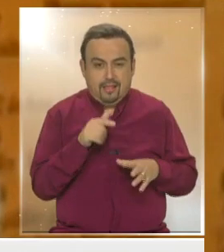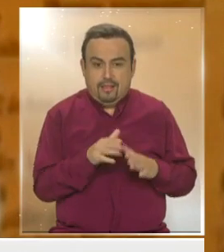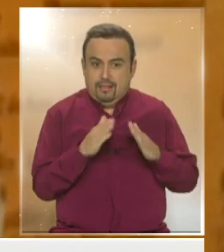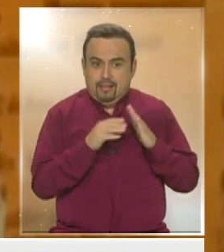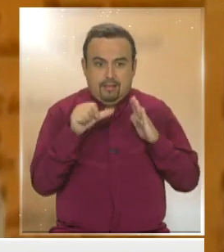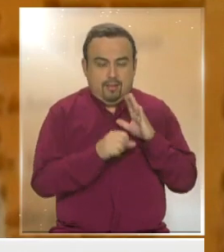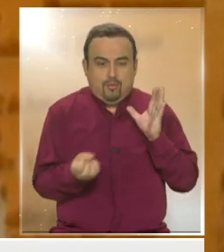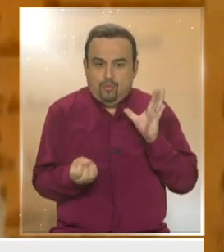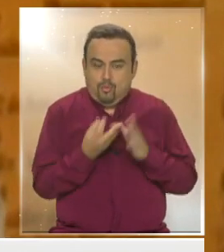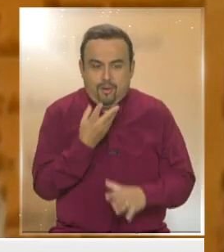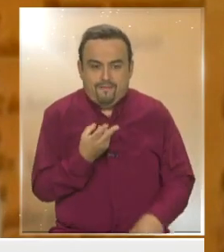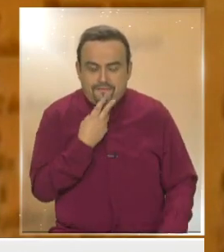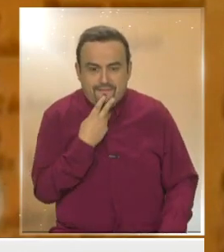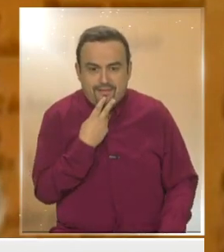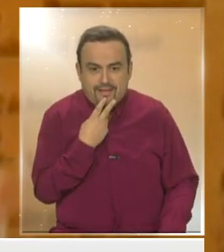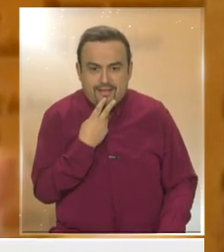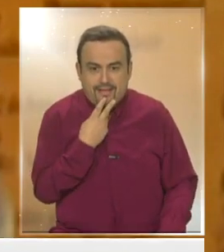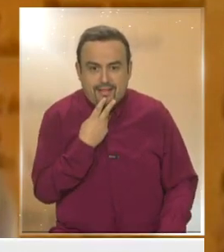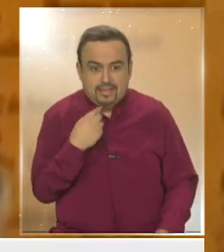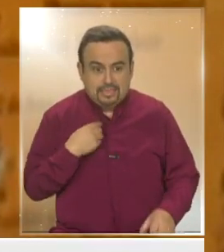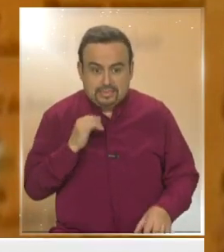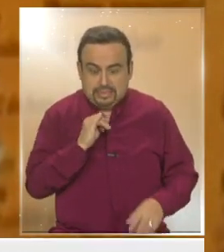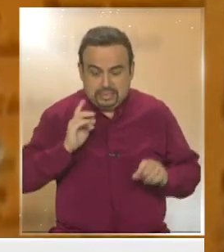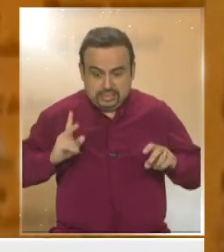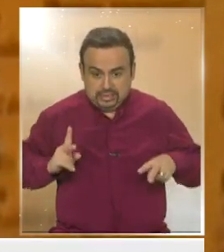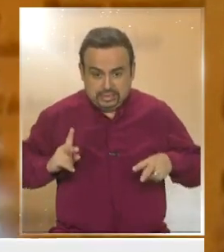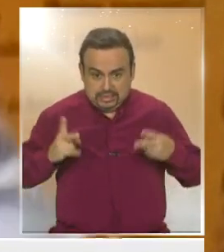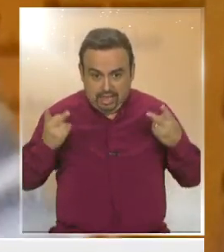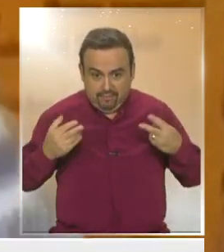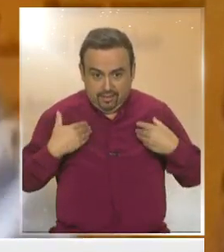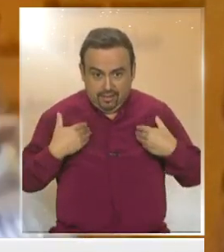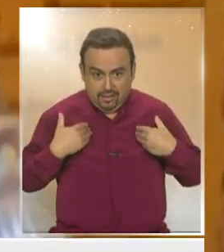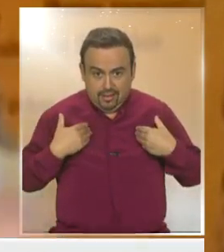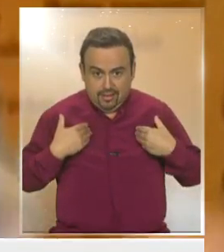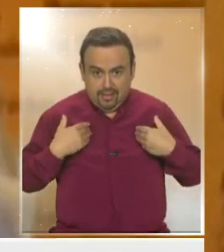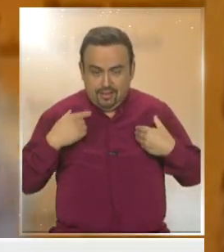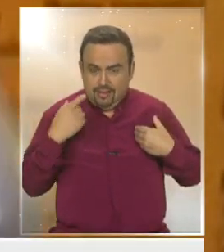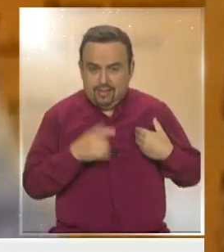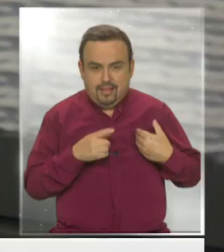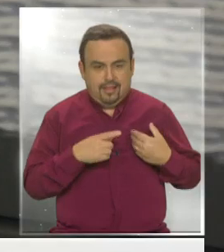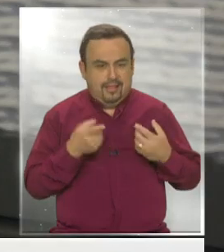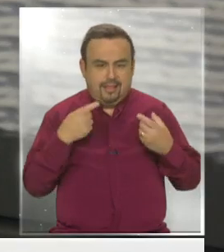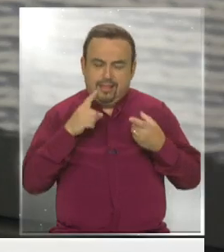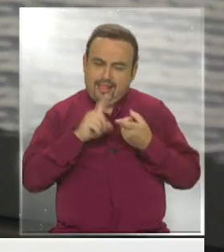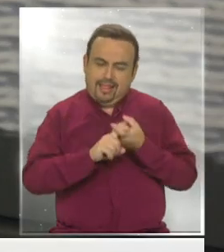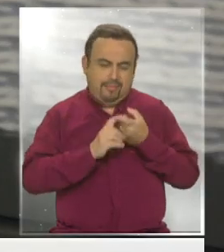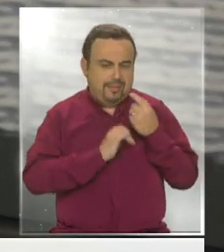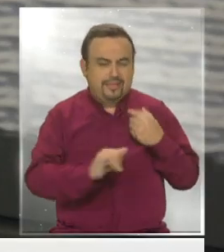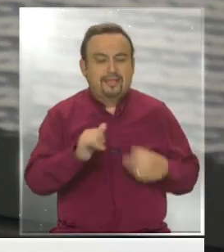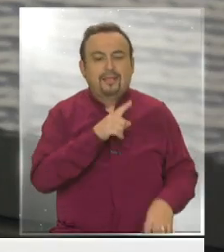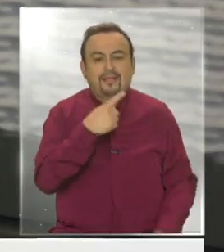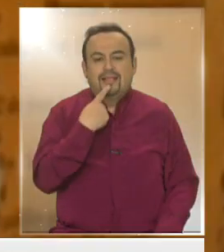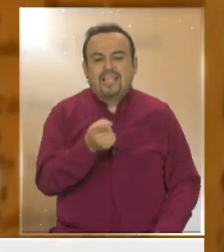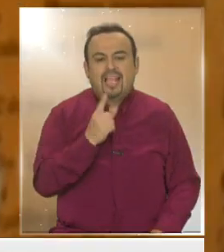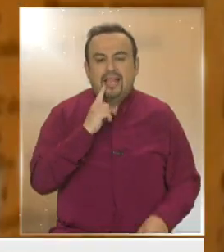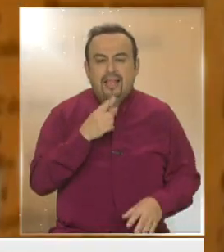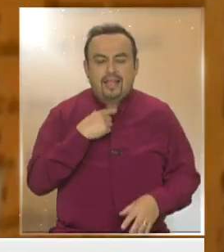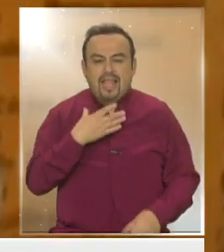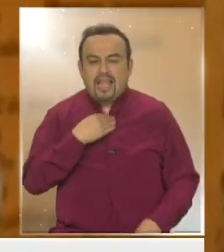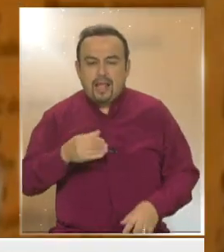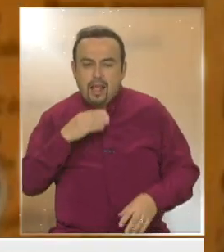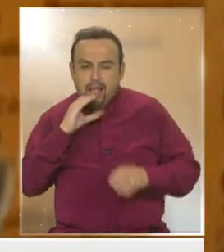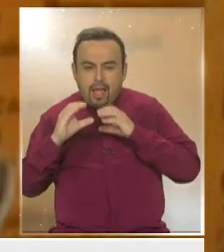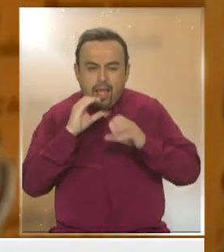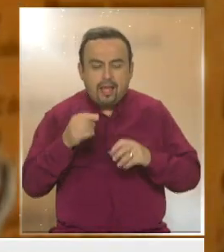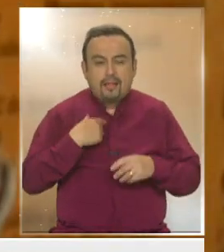sido de nuevo vivir algo que si se salva el matrimonio ahora ya definitivamente este es el matrimonio para toda la vida. ¿Con quién hablas más a la distancia? Con mis hijos,